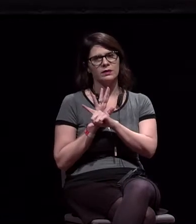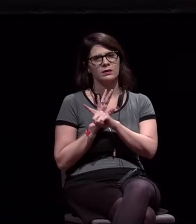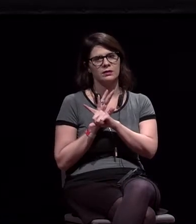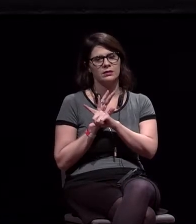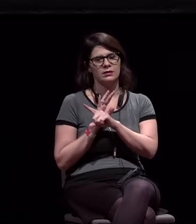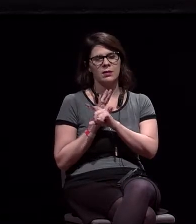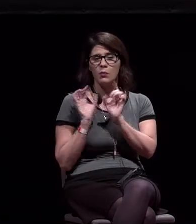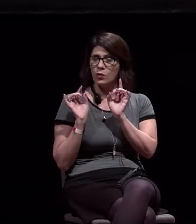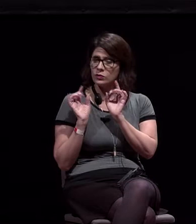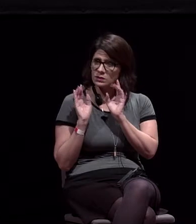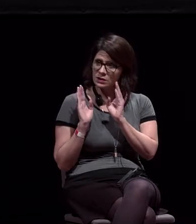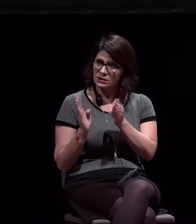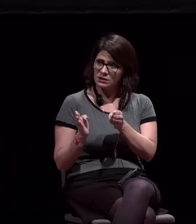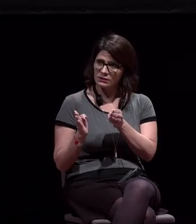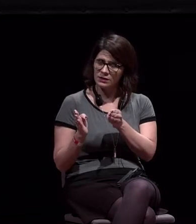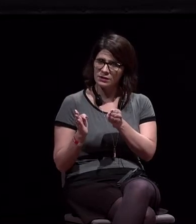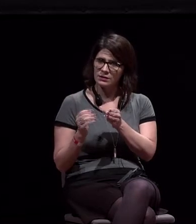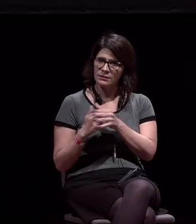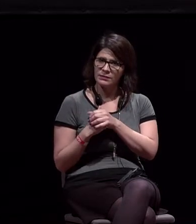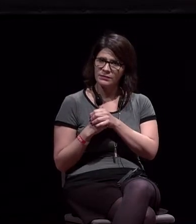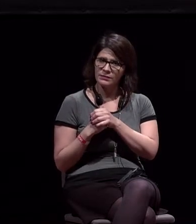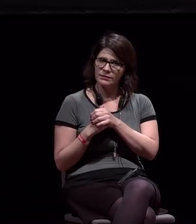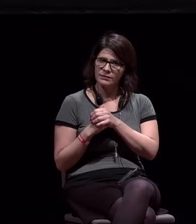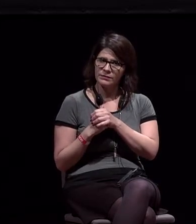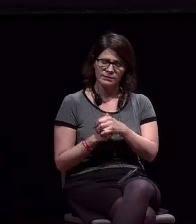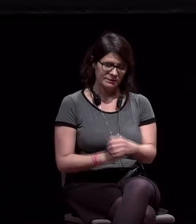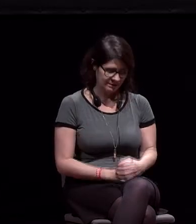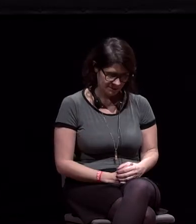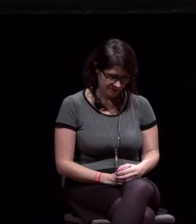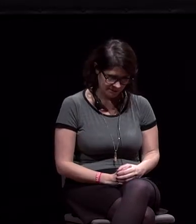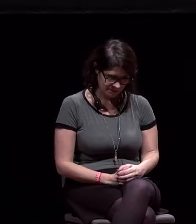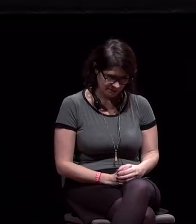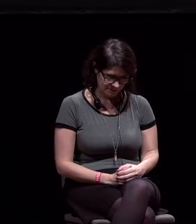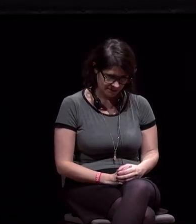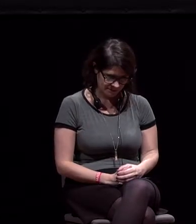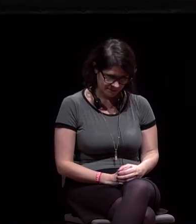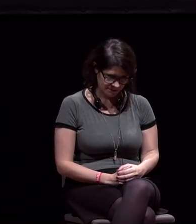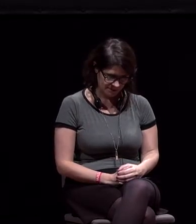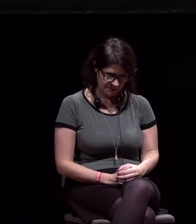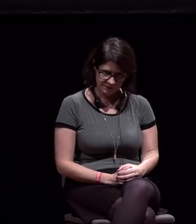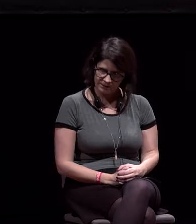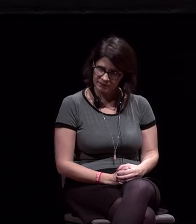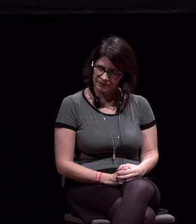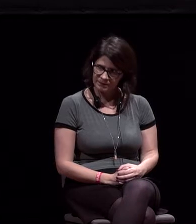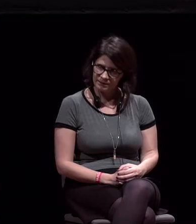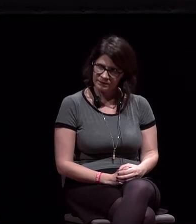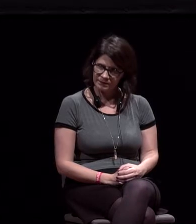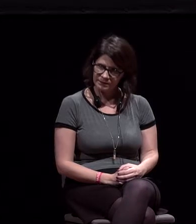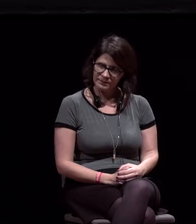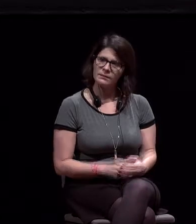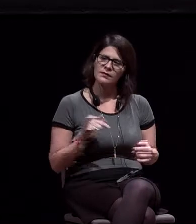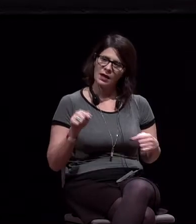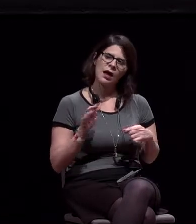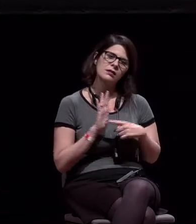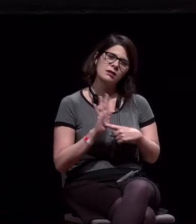La exposición, como lo expliqué anteriormente, hace una cartografía de estas prácticas que